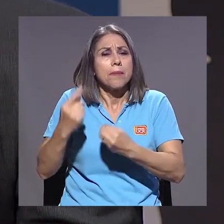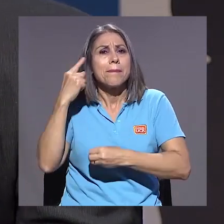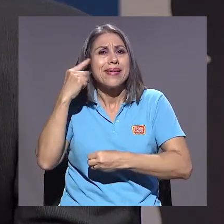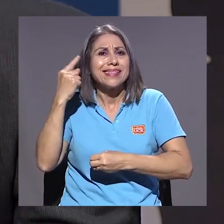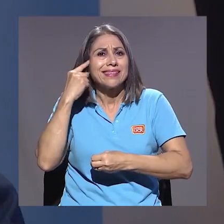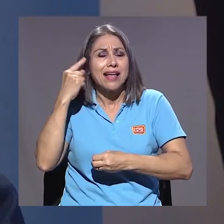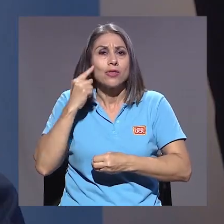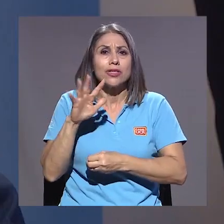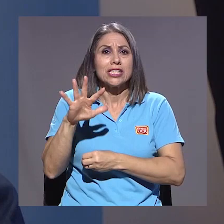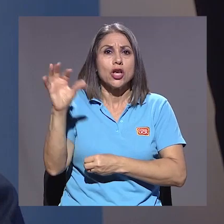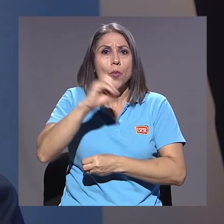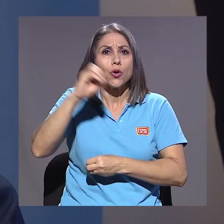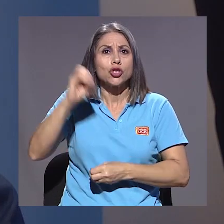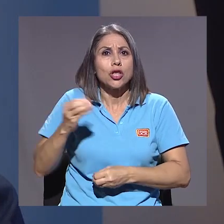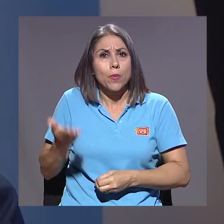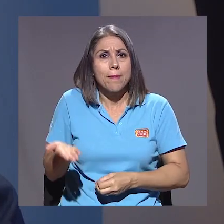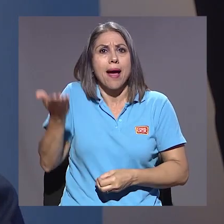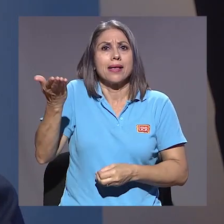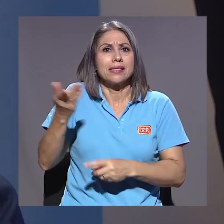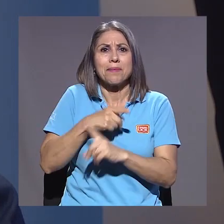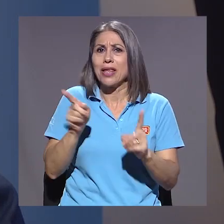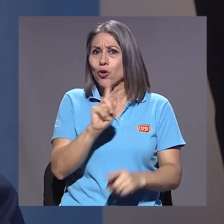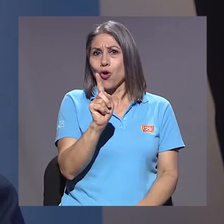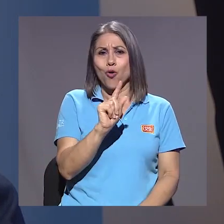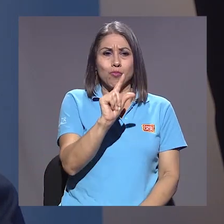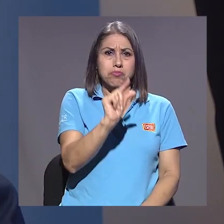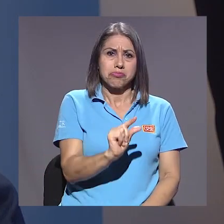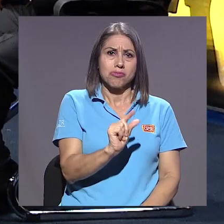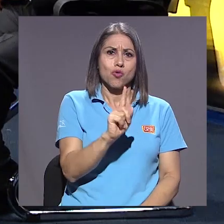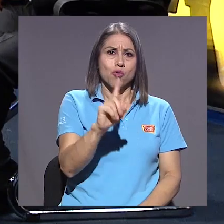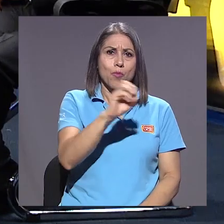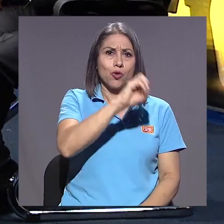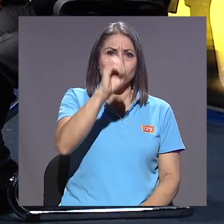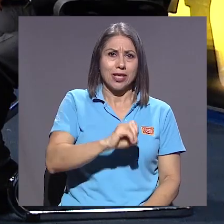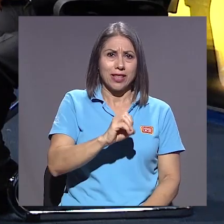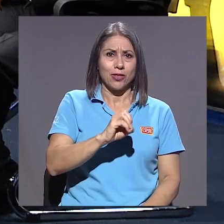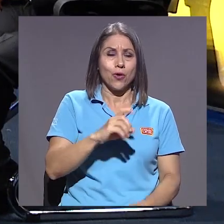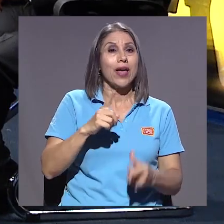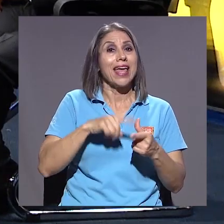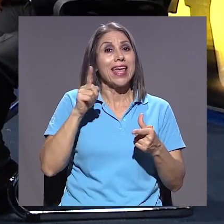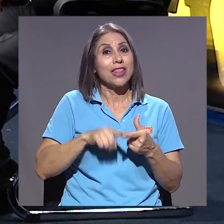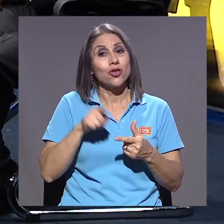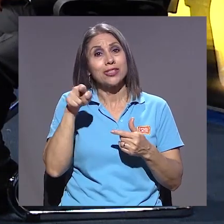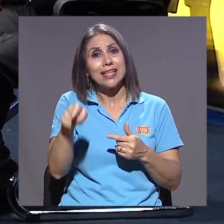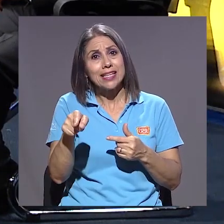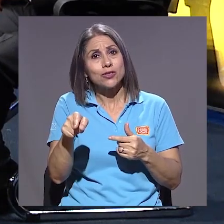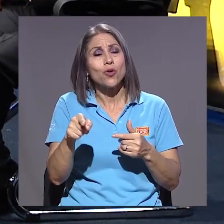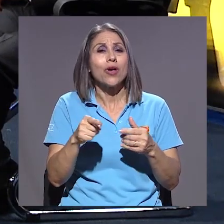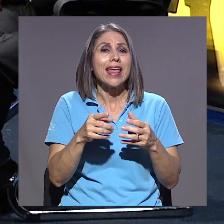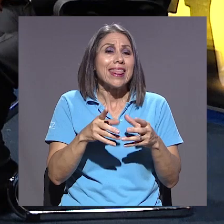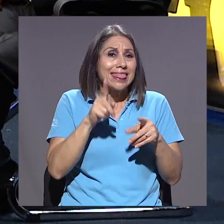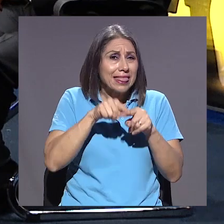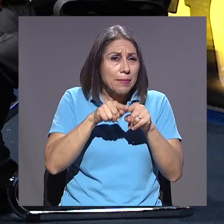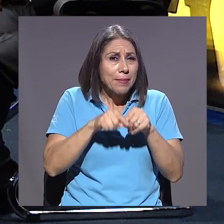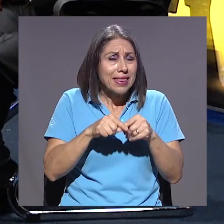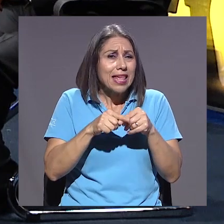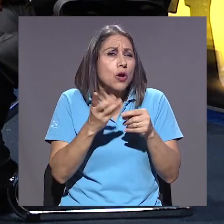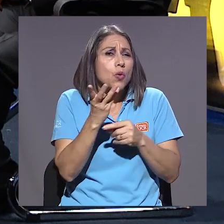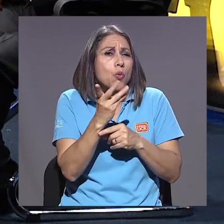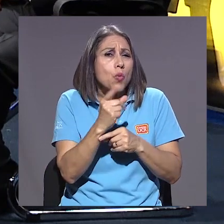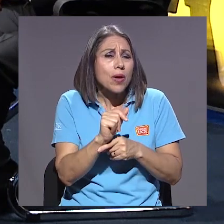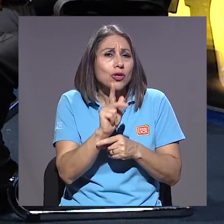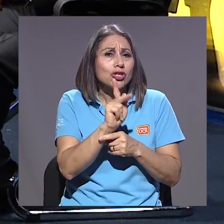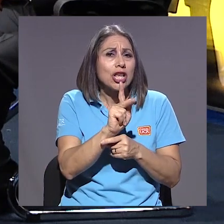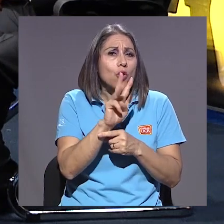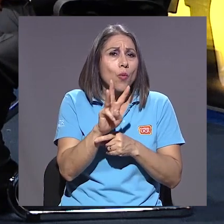sido menores al 1%. Y esa sumatoria de costos entre el volumen de kilovatio hora, si ese volumen de kilovatio hora